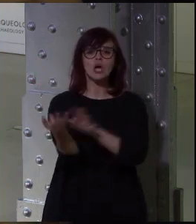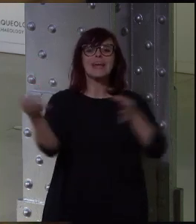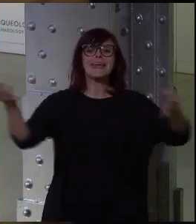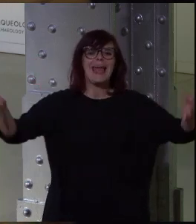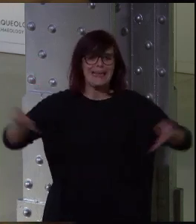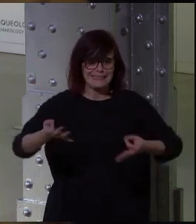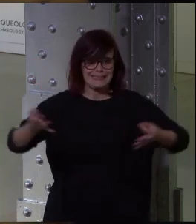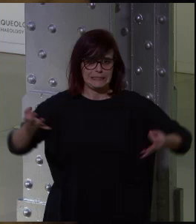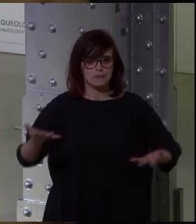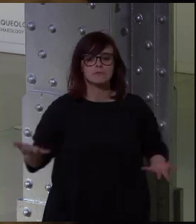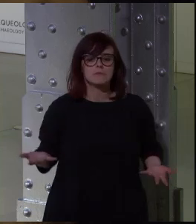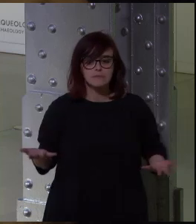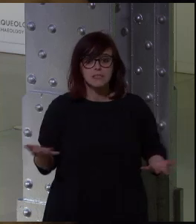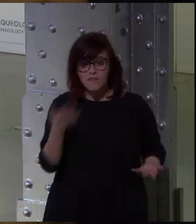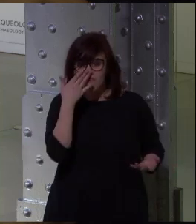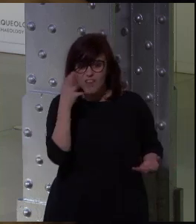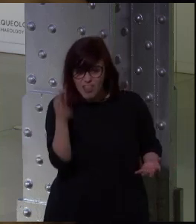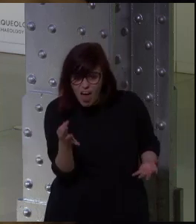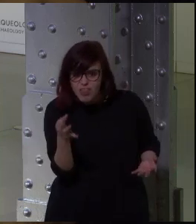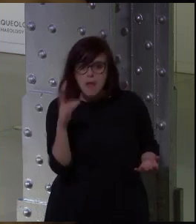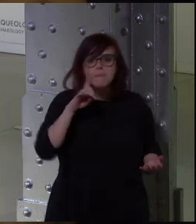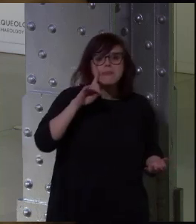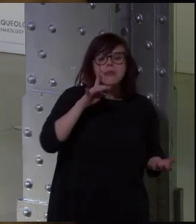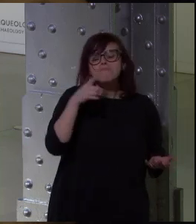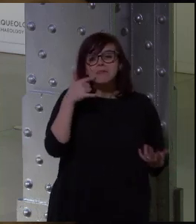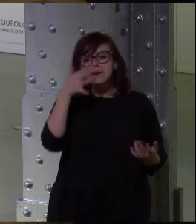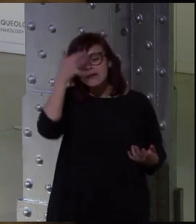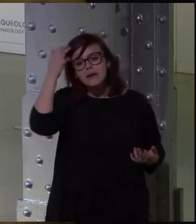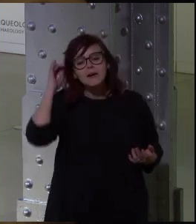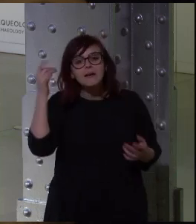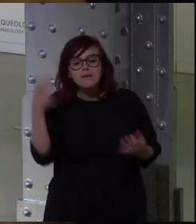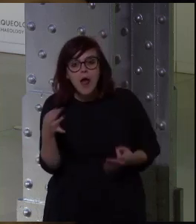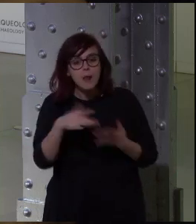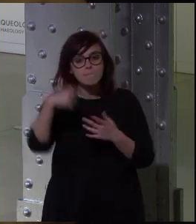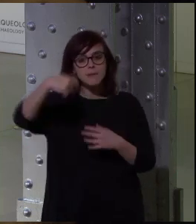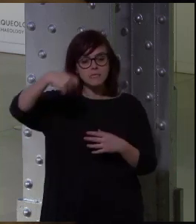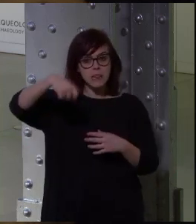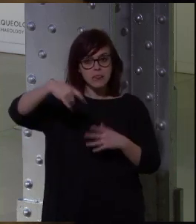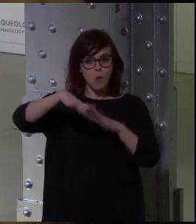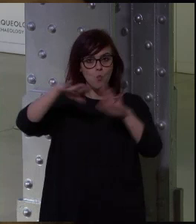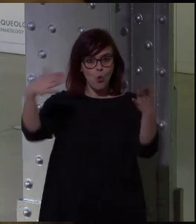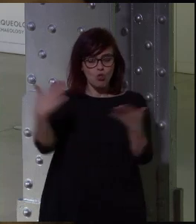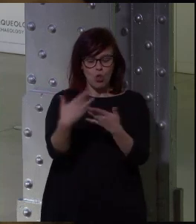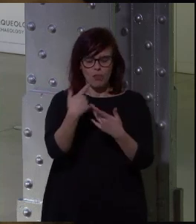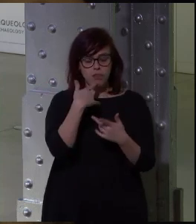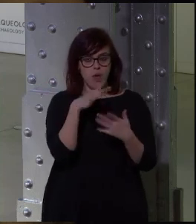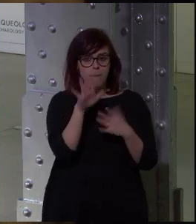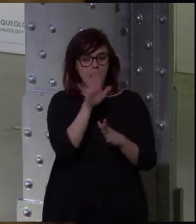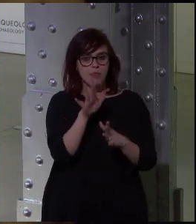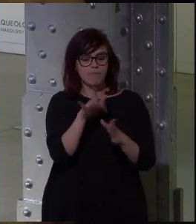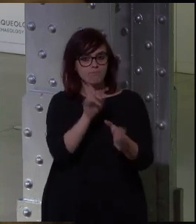es? ¿Es verdad? ¿Es mentira? ¿Cuánto hay de razón? ¿Hay presidentes del mundo civilizado que no se